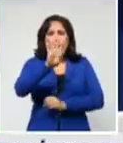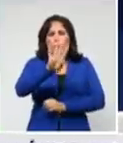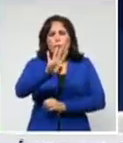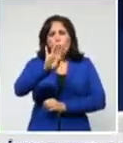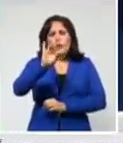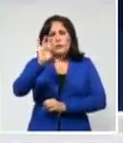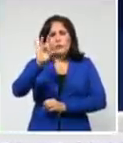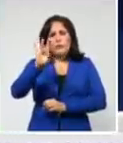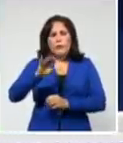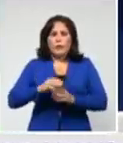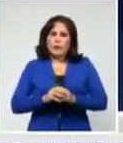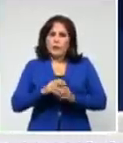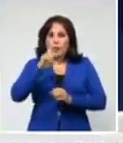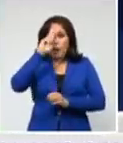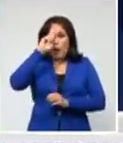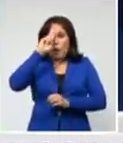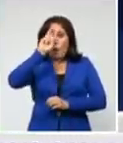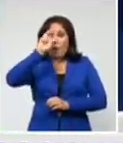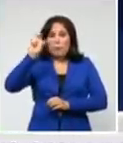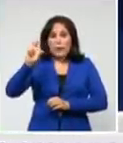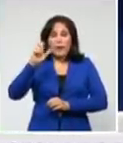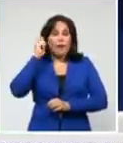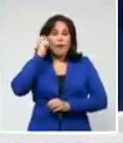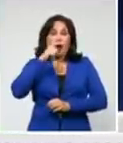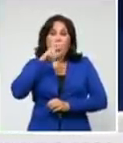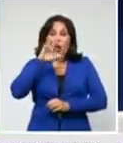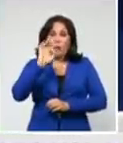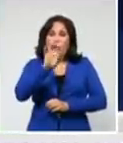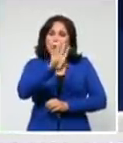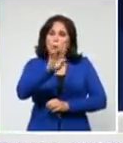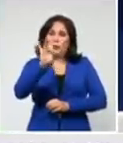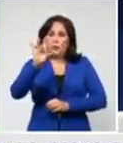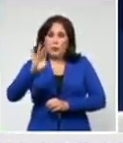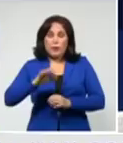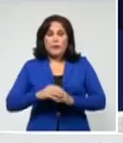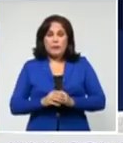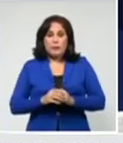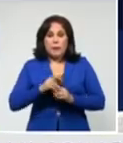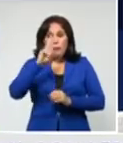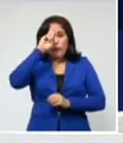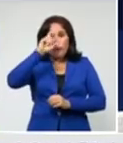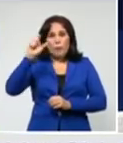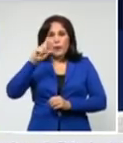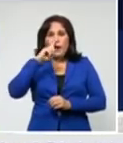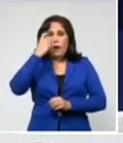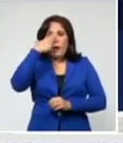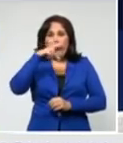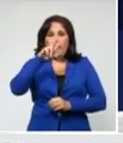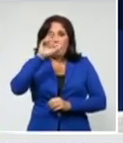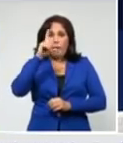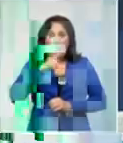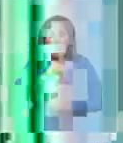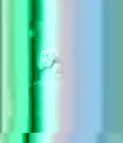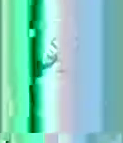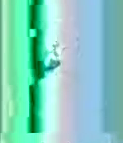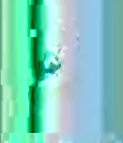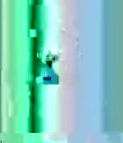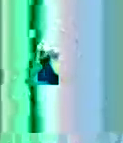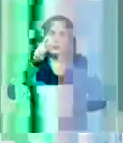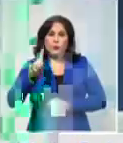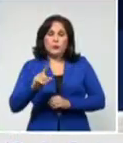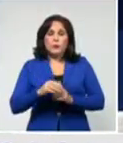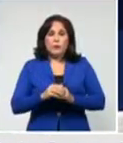415, Hospital Manuel Fajardo, 415, Hospital Naval, 361,